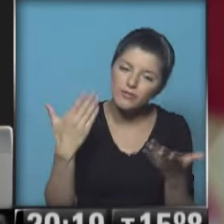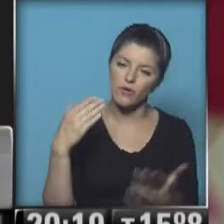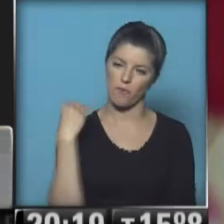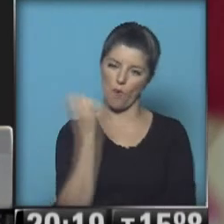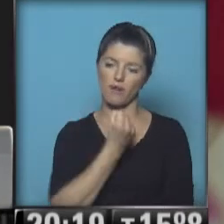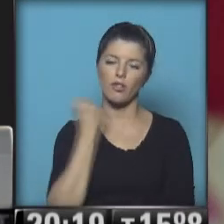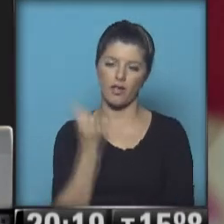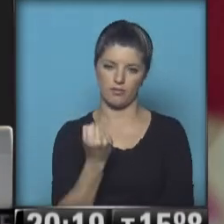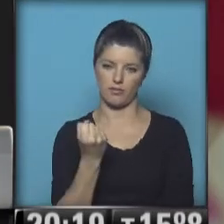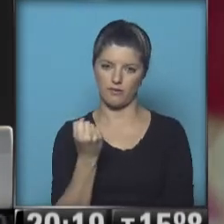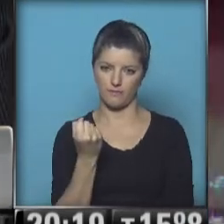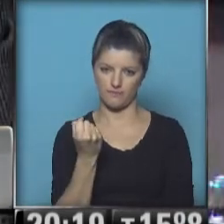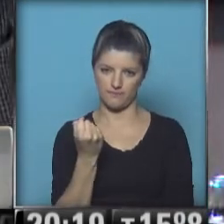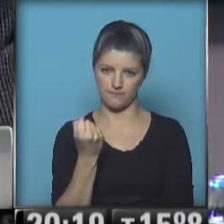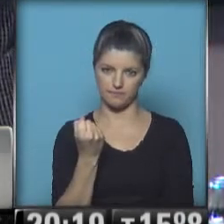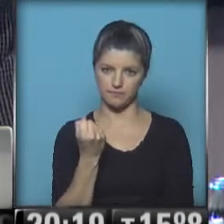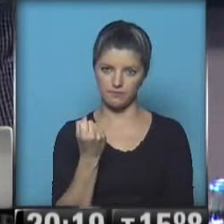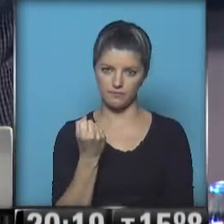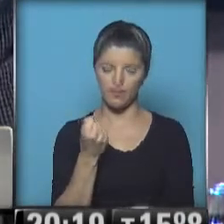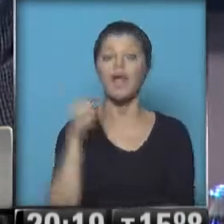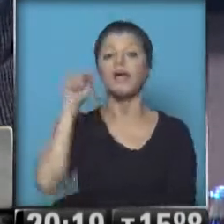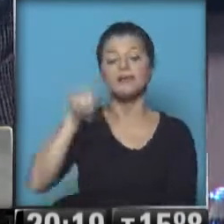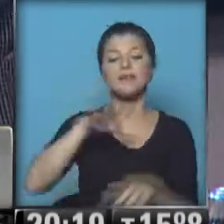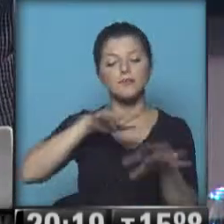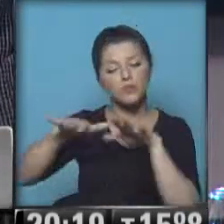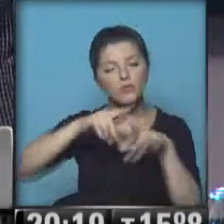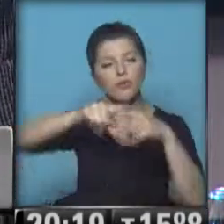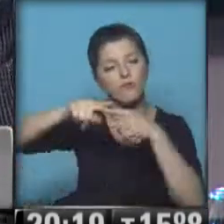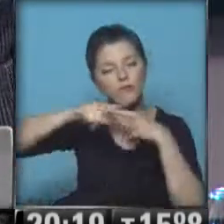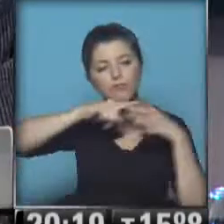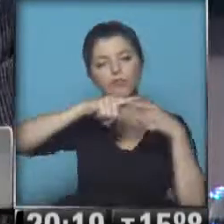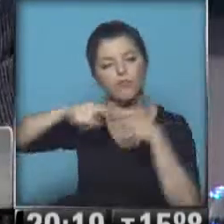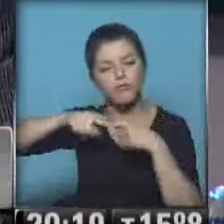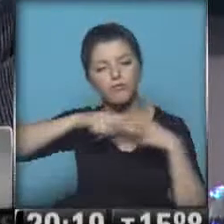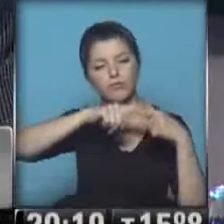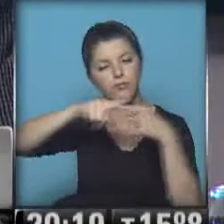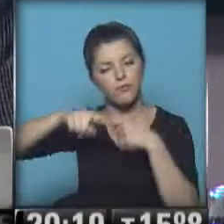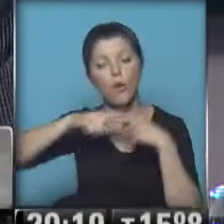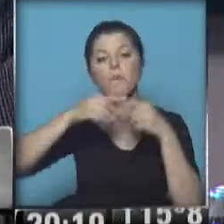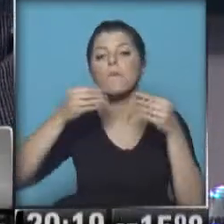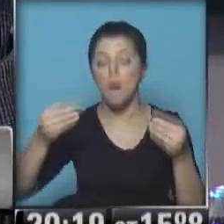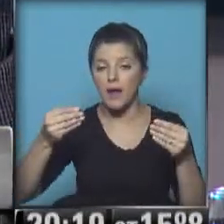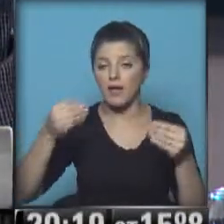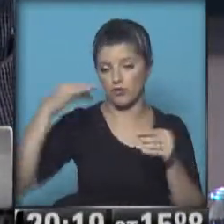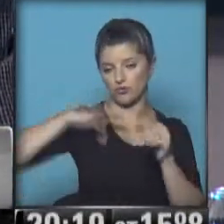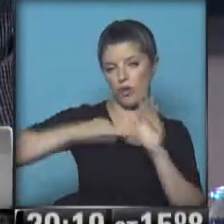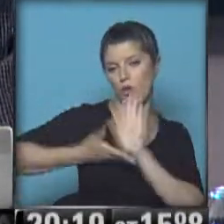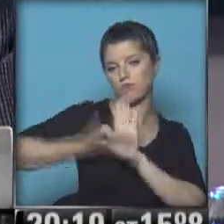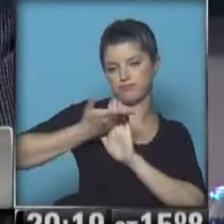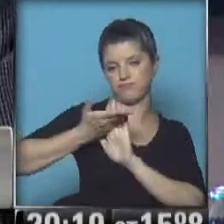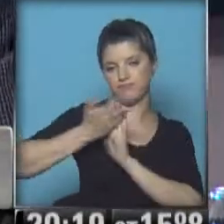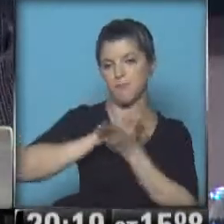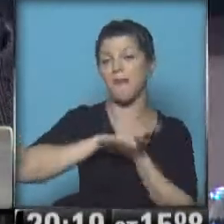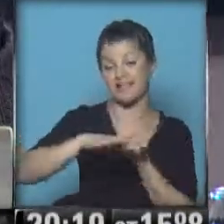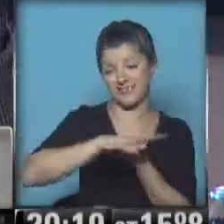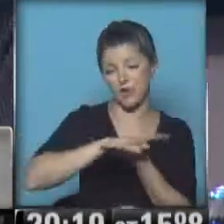la importancia que tiene esta discusión, estas negociaciones para aumentar el salario mínimo.